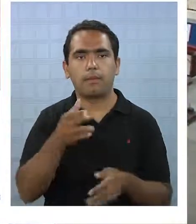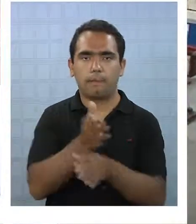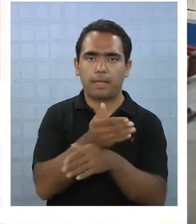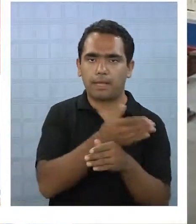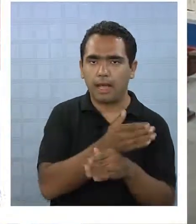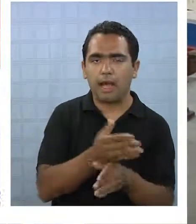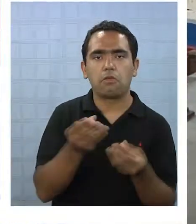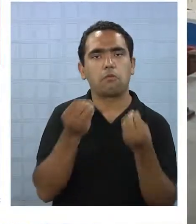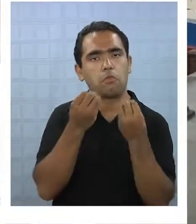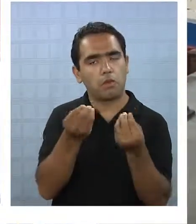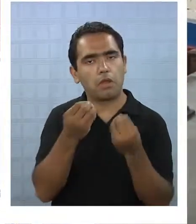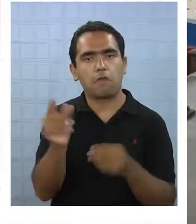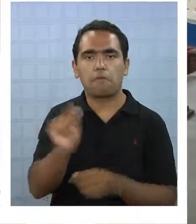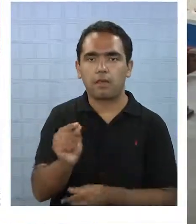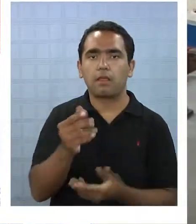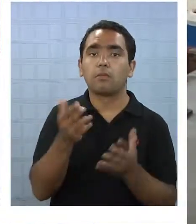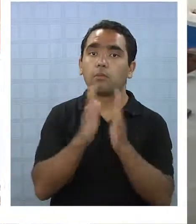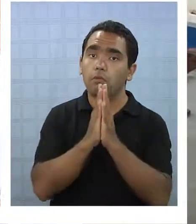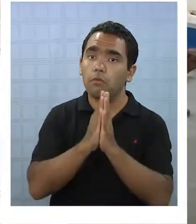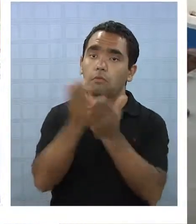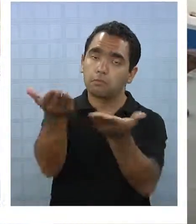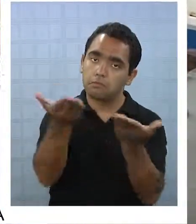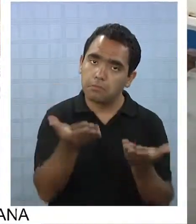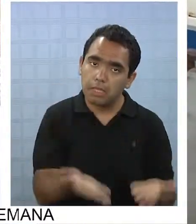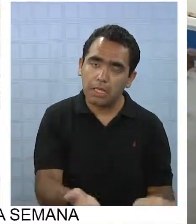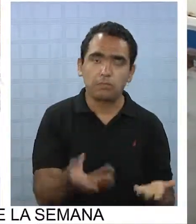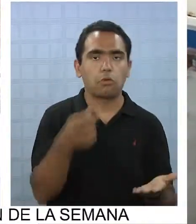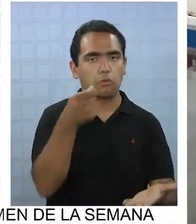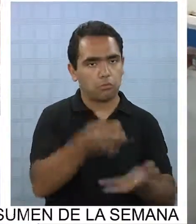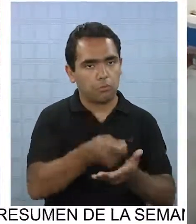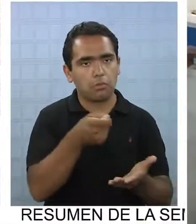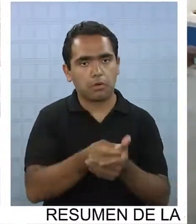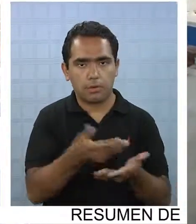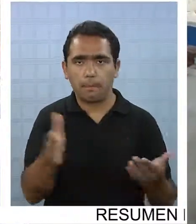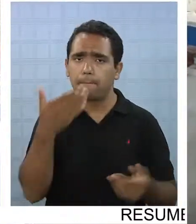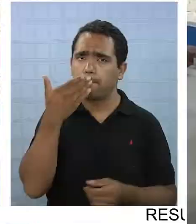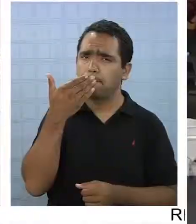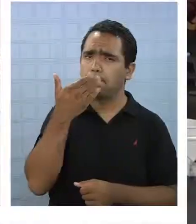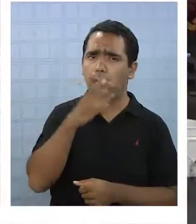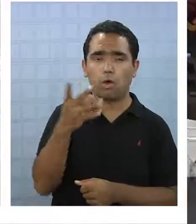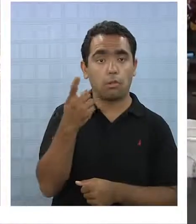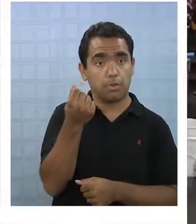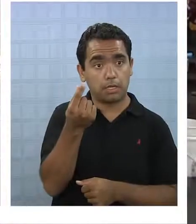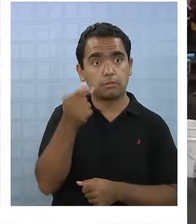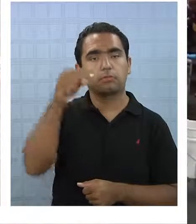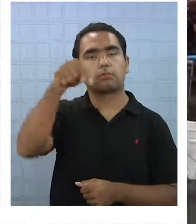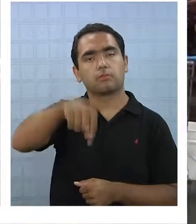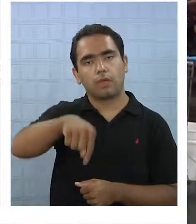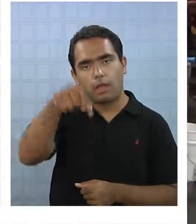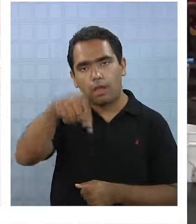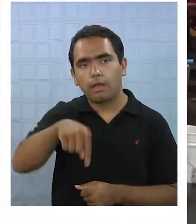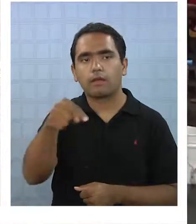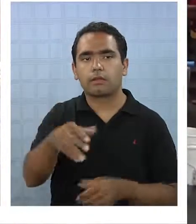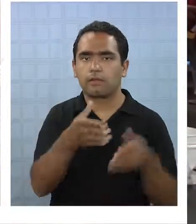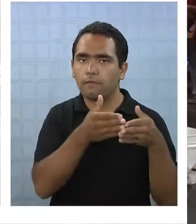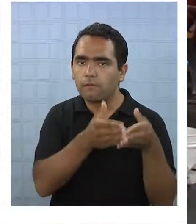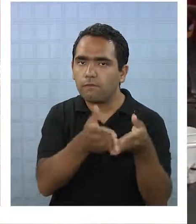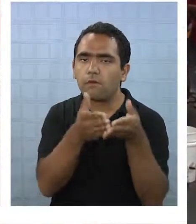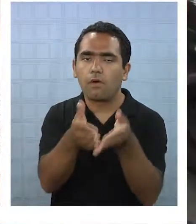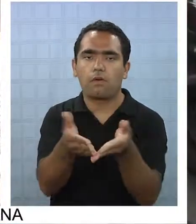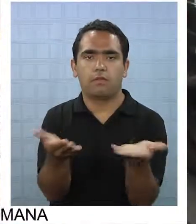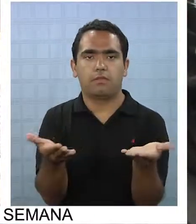Así que invito a la ciudadanía para que venga a comprobar que los mejores precios salen directamente de los botes de las embarcaciones